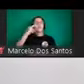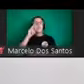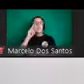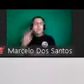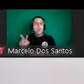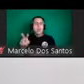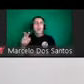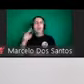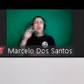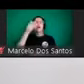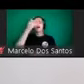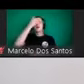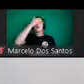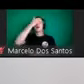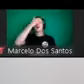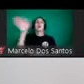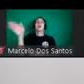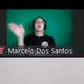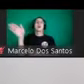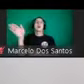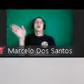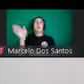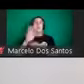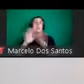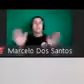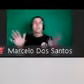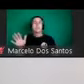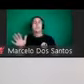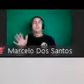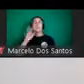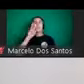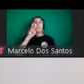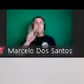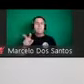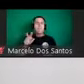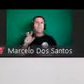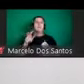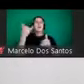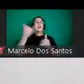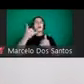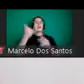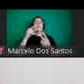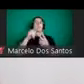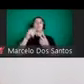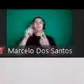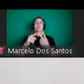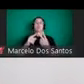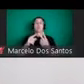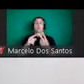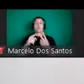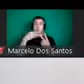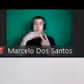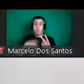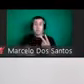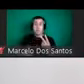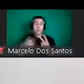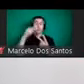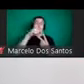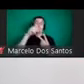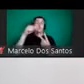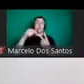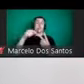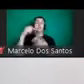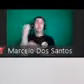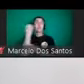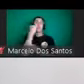puedo llegar a encontrar, voy a analizar mirando esas dos situaciones. mirando esos dos componentes del